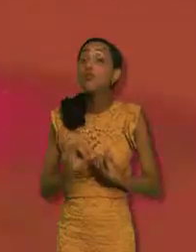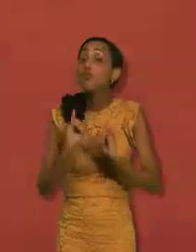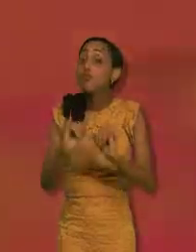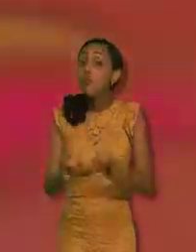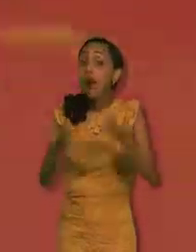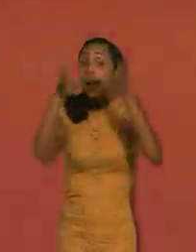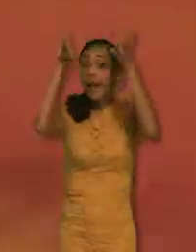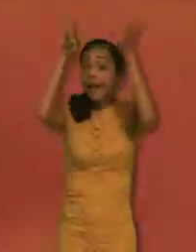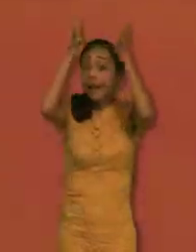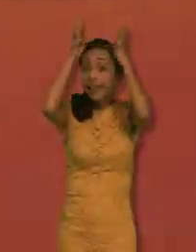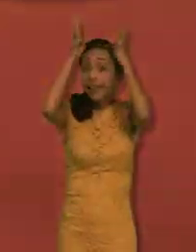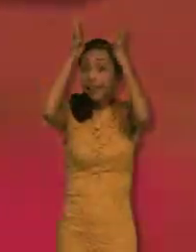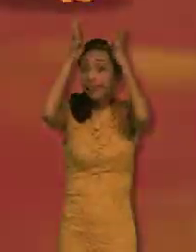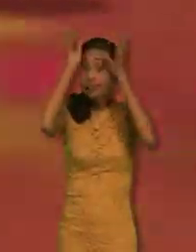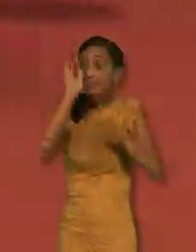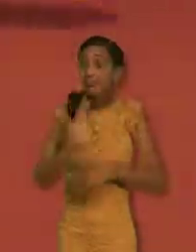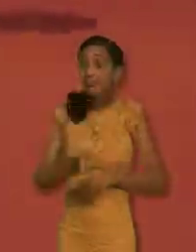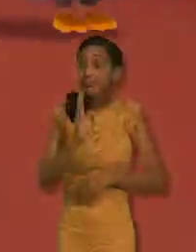rey!